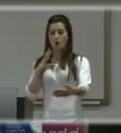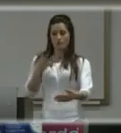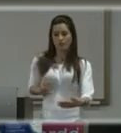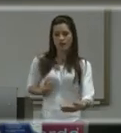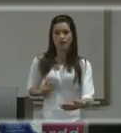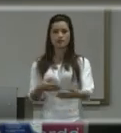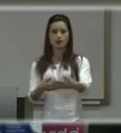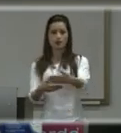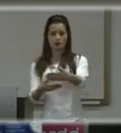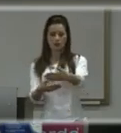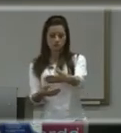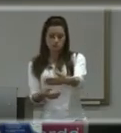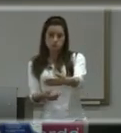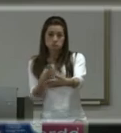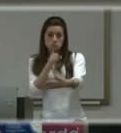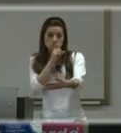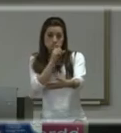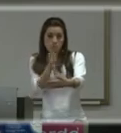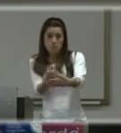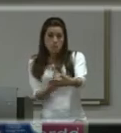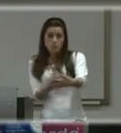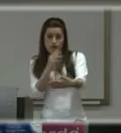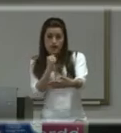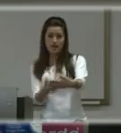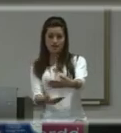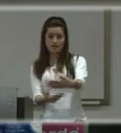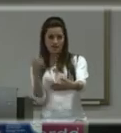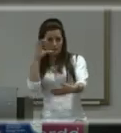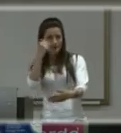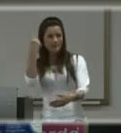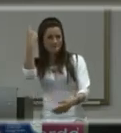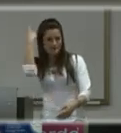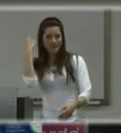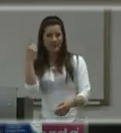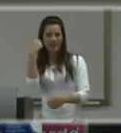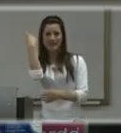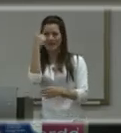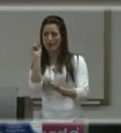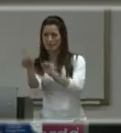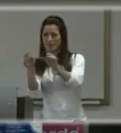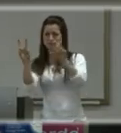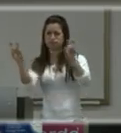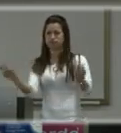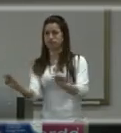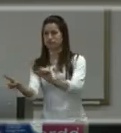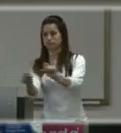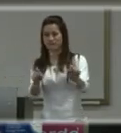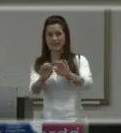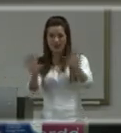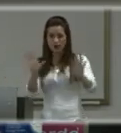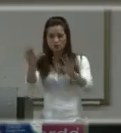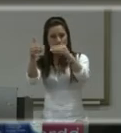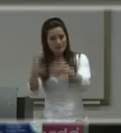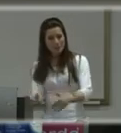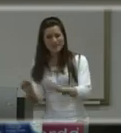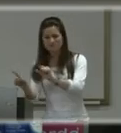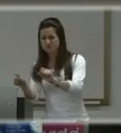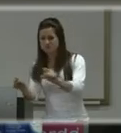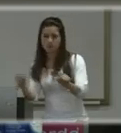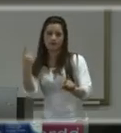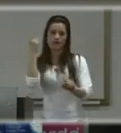digamos, en general no tienen ningún tipo de marcador. Entonces, hay una ausencia de cifras en general para personas con discapacidad.